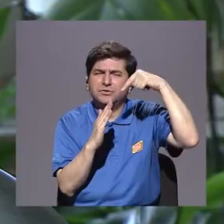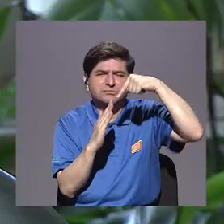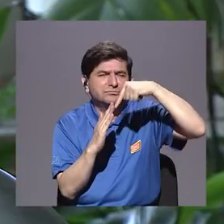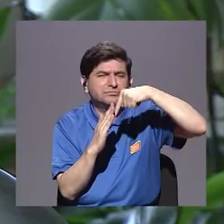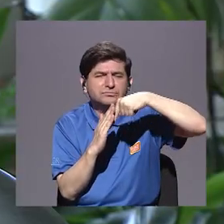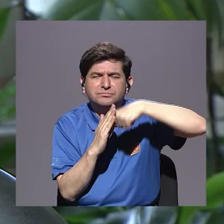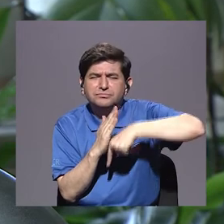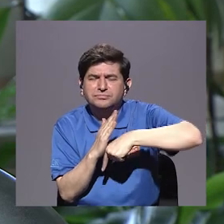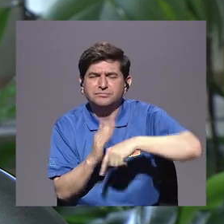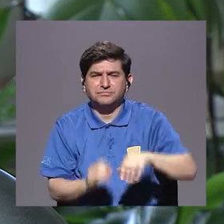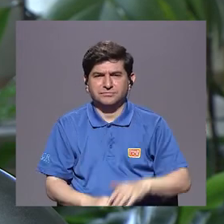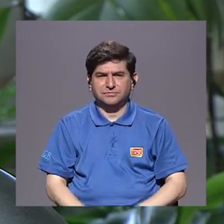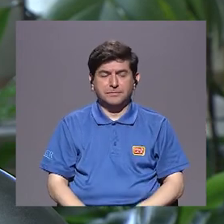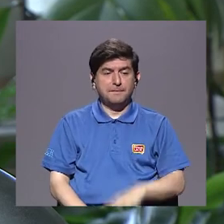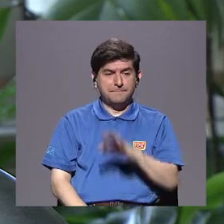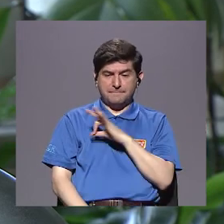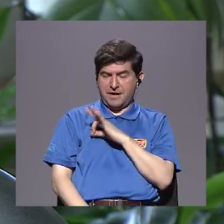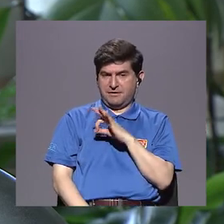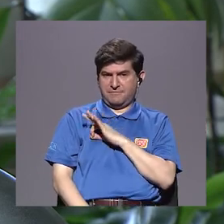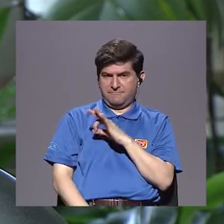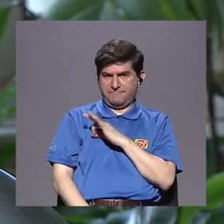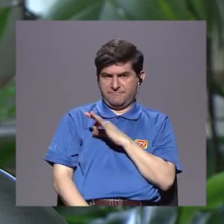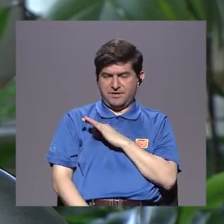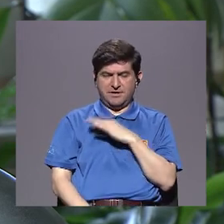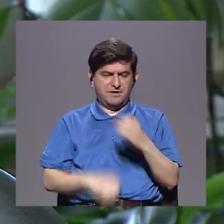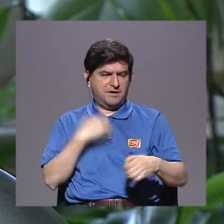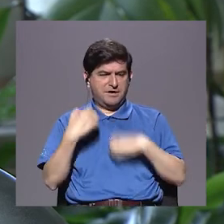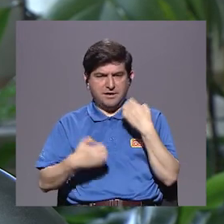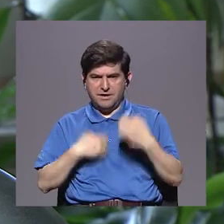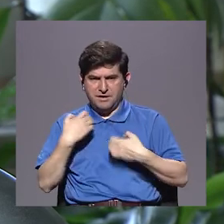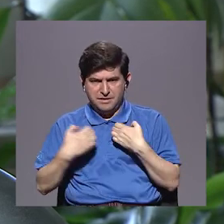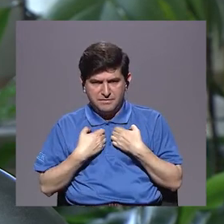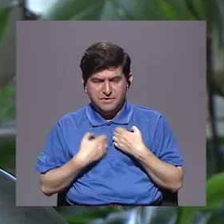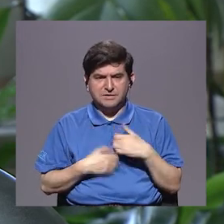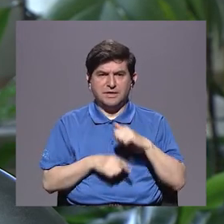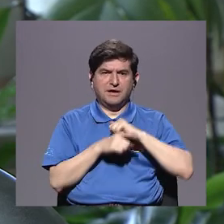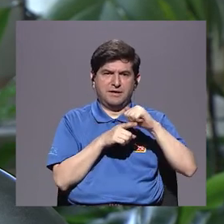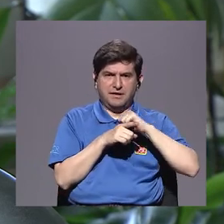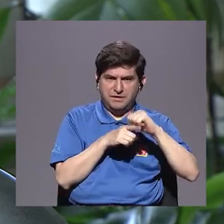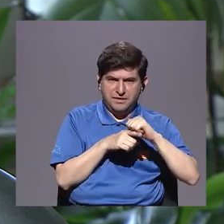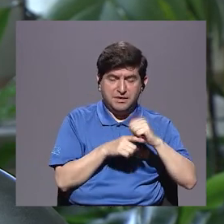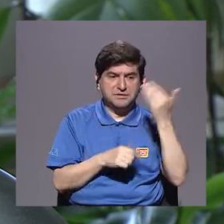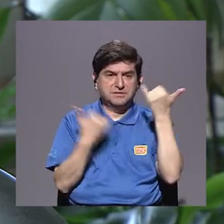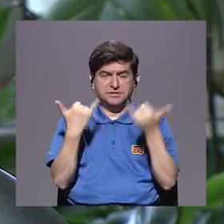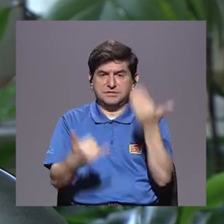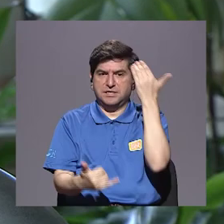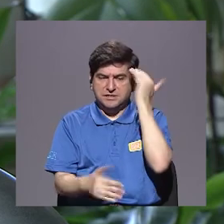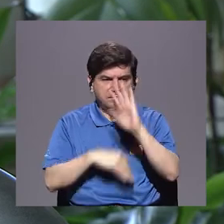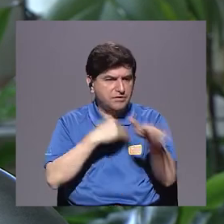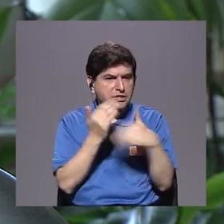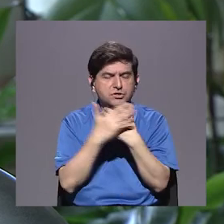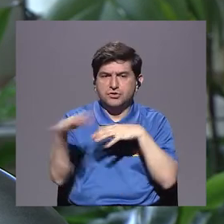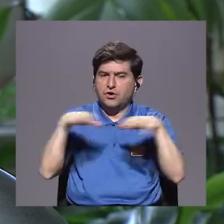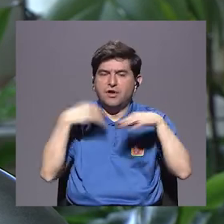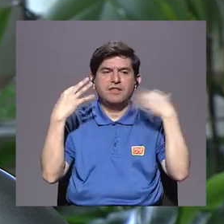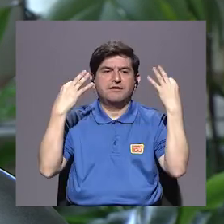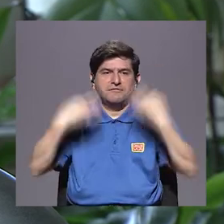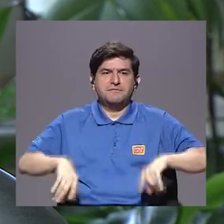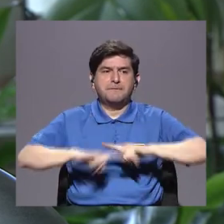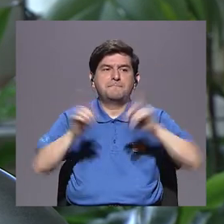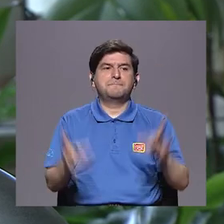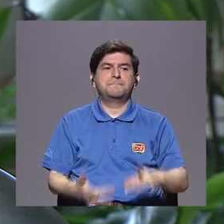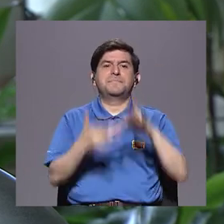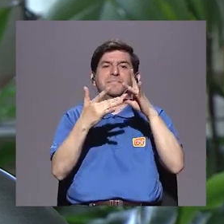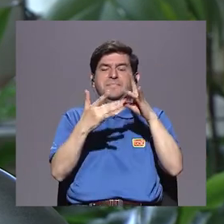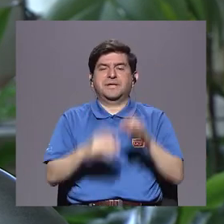ahondar, Natalia, en los beneficios emocionales de la práctica, ya sabemos, de cualquier actividad física, pero